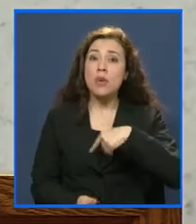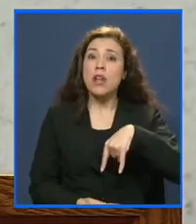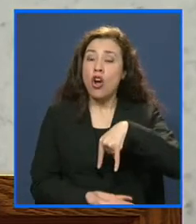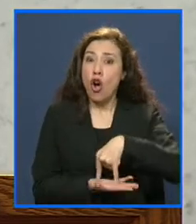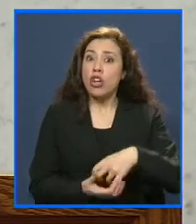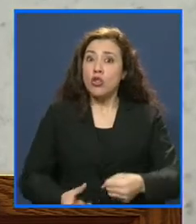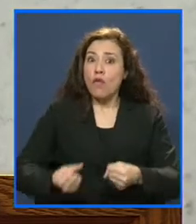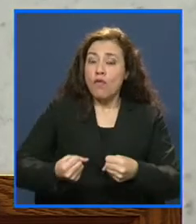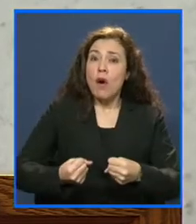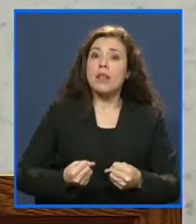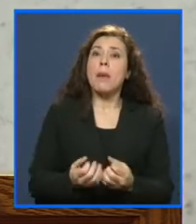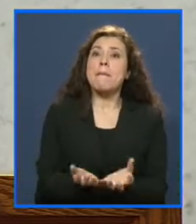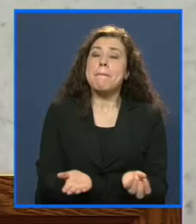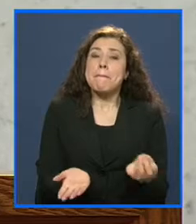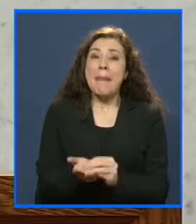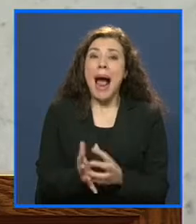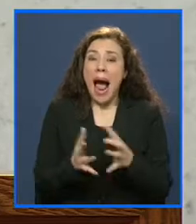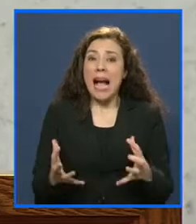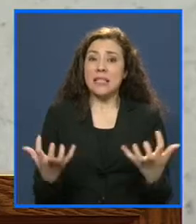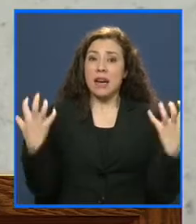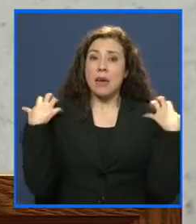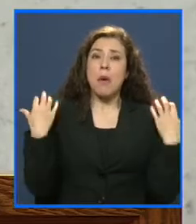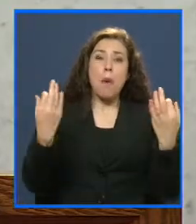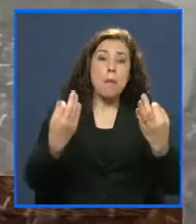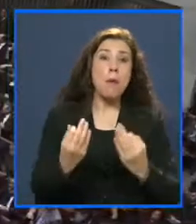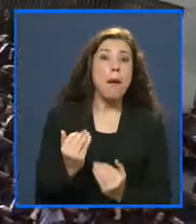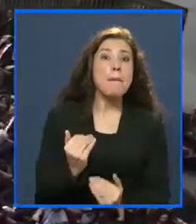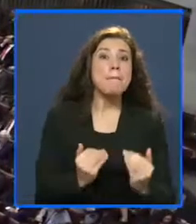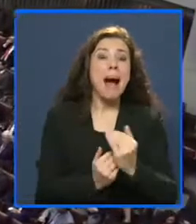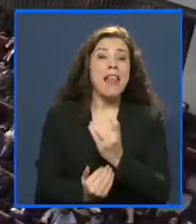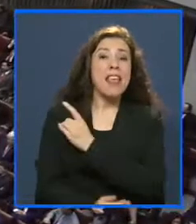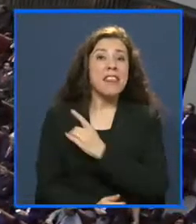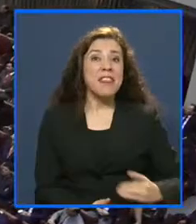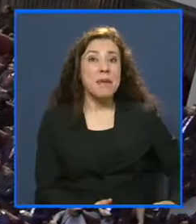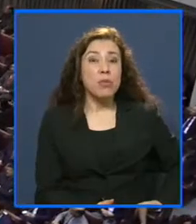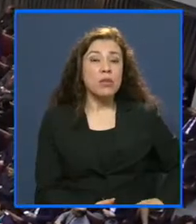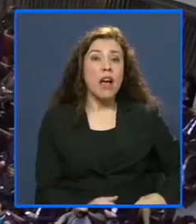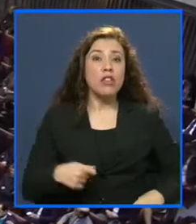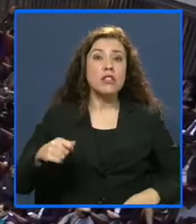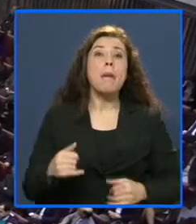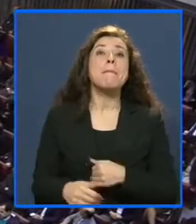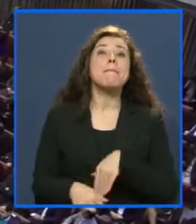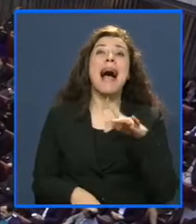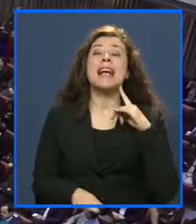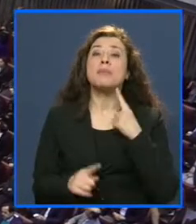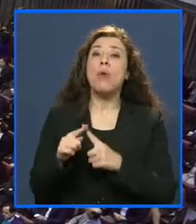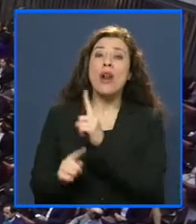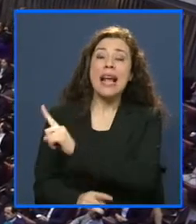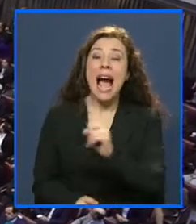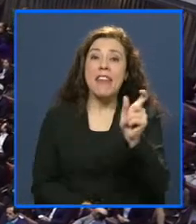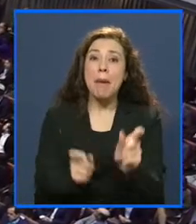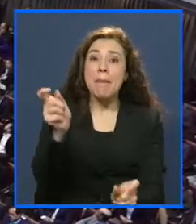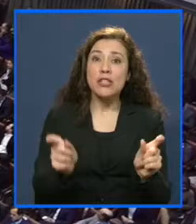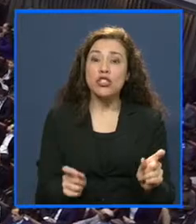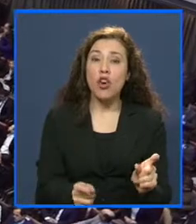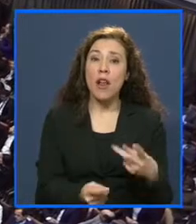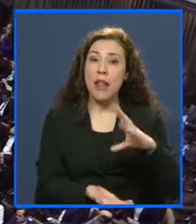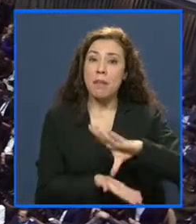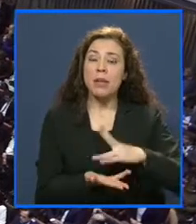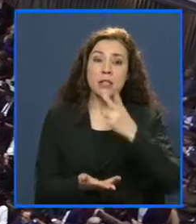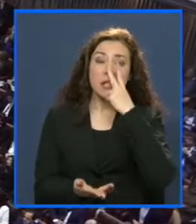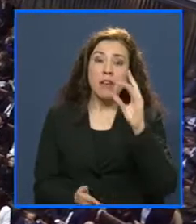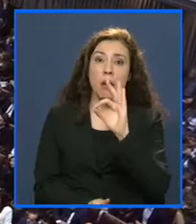fuertes con mayores atribuciones y un promedio mayor de parlamentarios por habitante que chile así lo podemos apreciar lo gráfico de la ocde